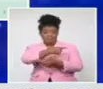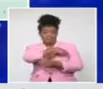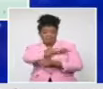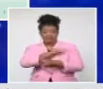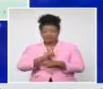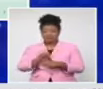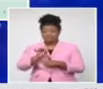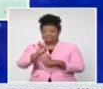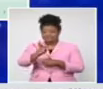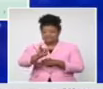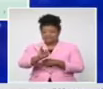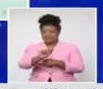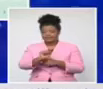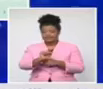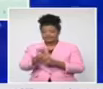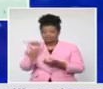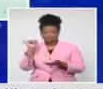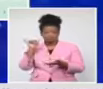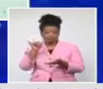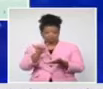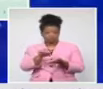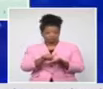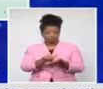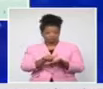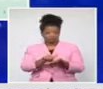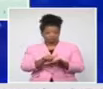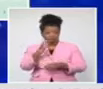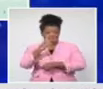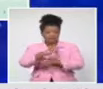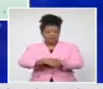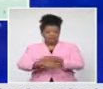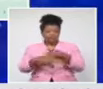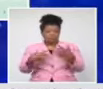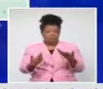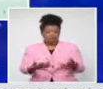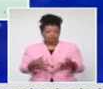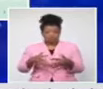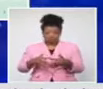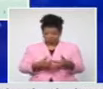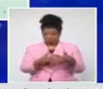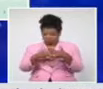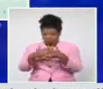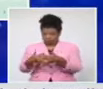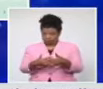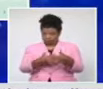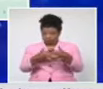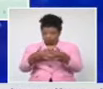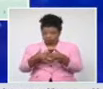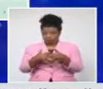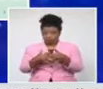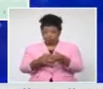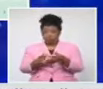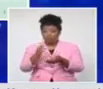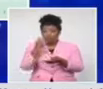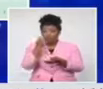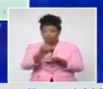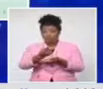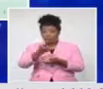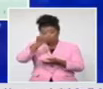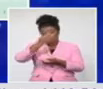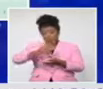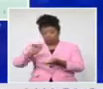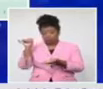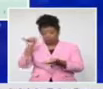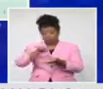cubanos procedentes de Estados Unidos y un viajero cubano procedente de